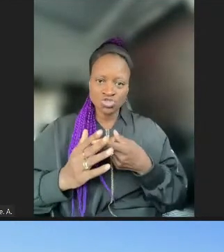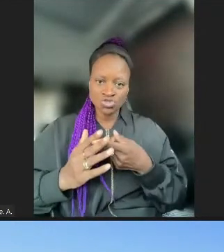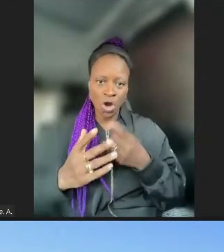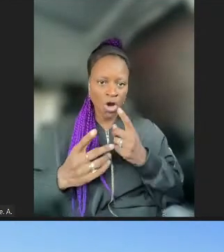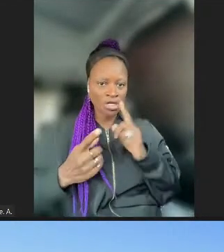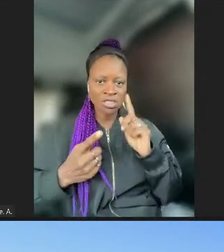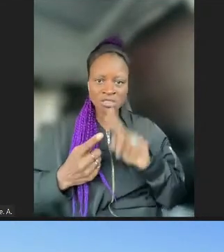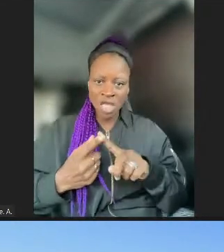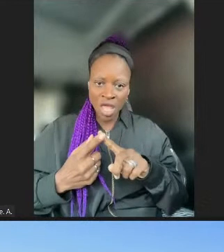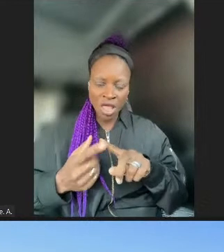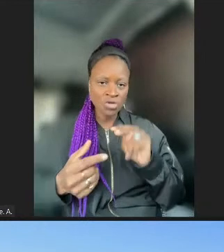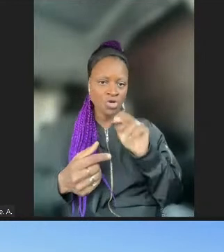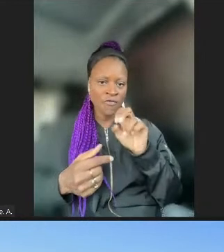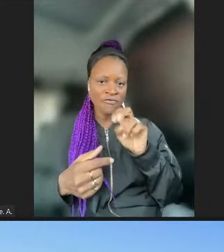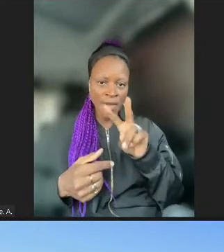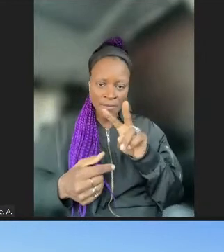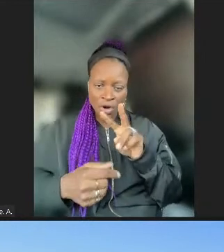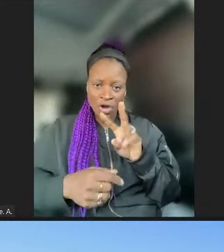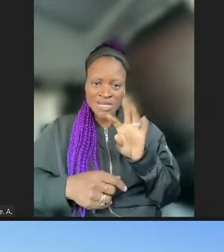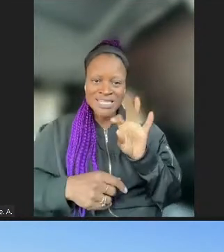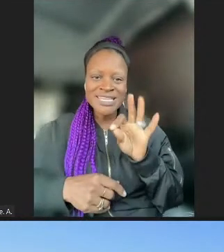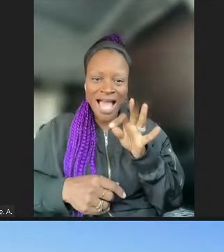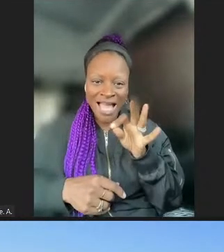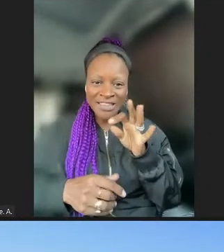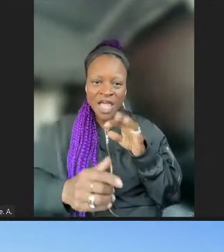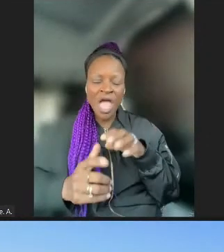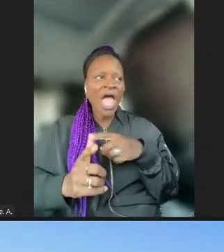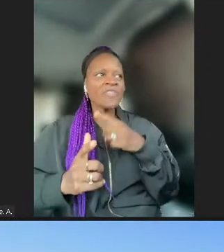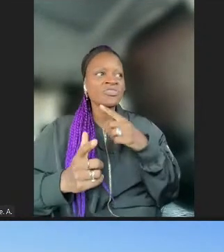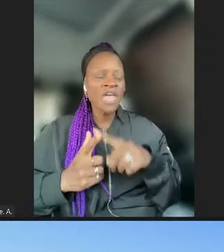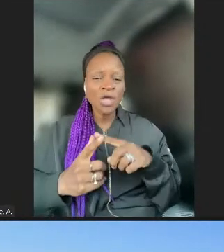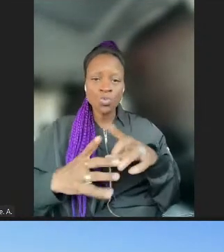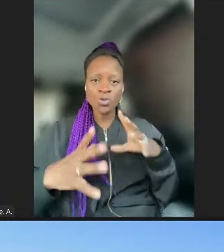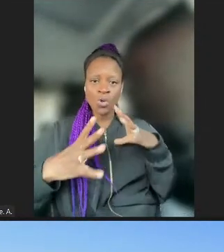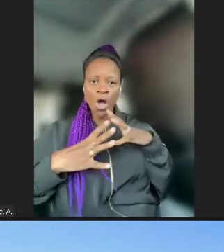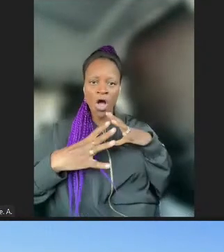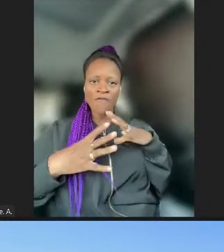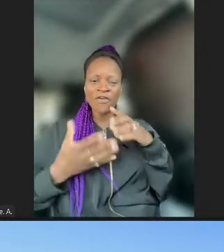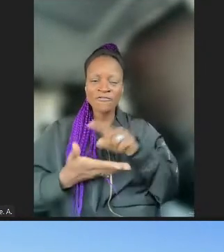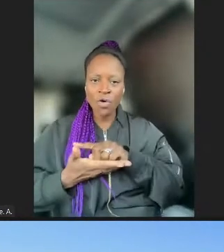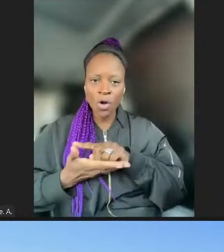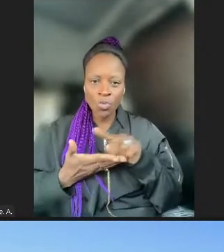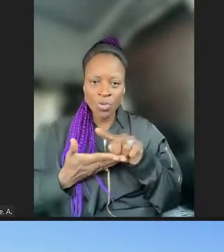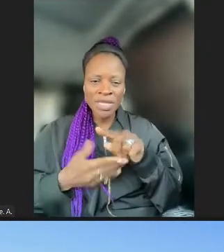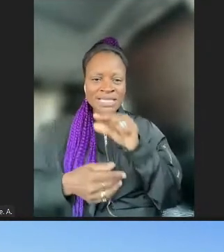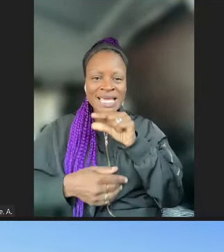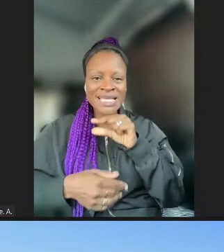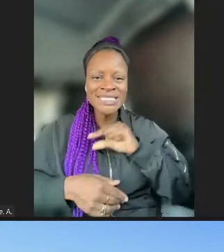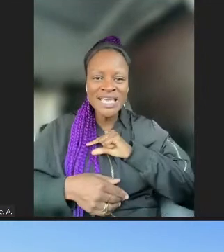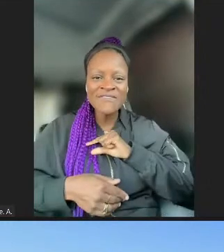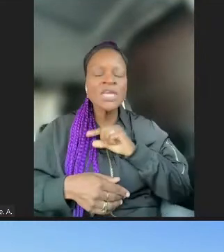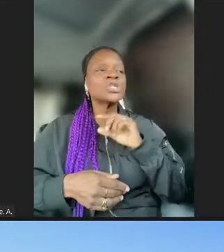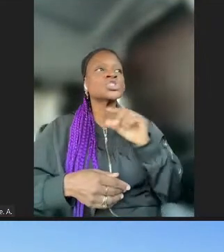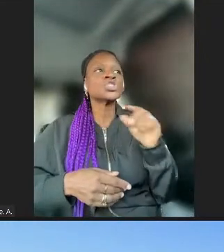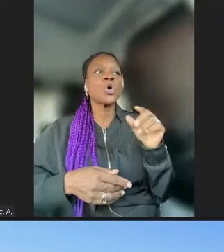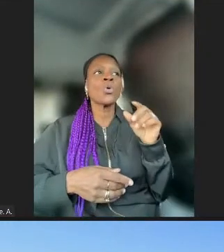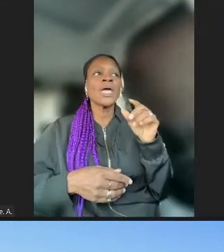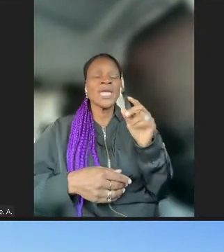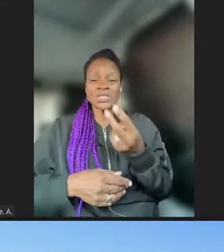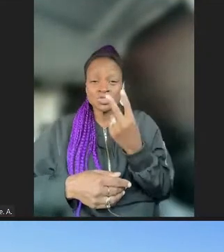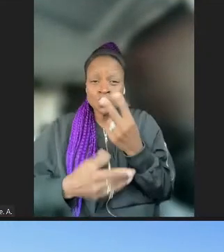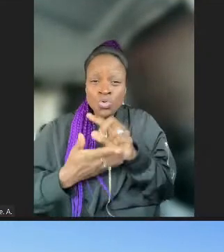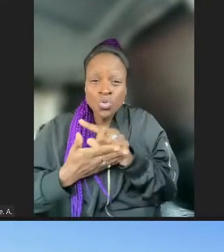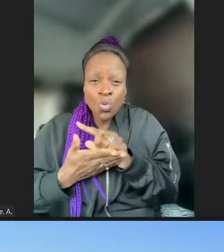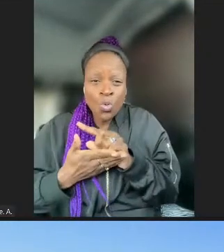no empezamos la vacuna hasta noviembre 9 y empezamos en las escuelas en noviembre. Con una semana, en dos semanas y